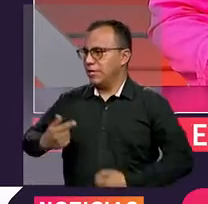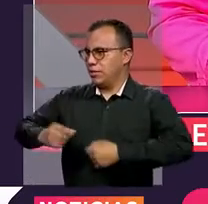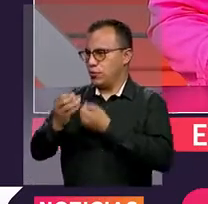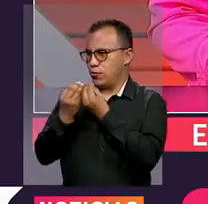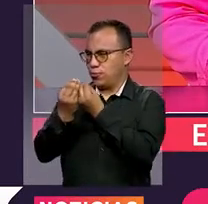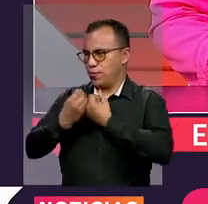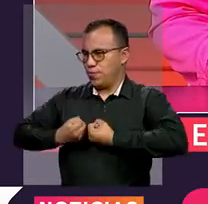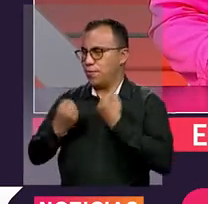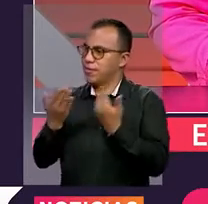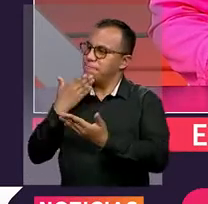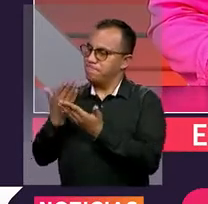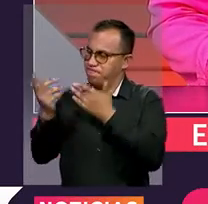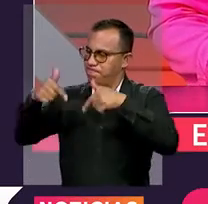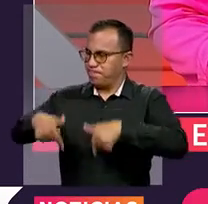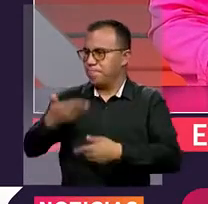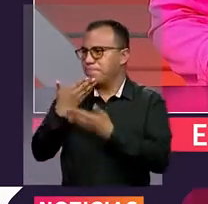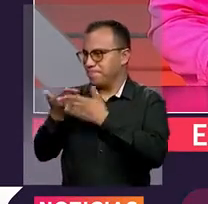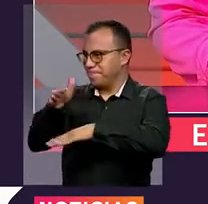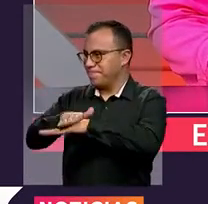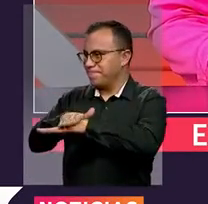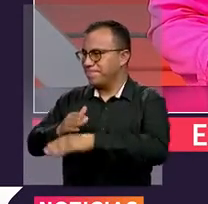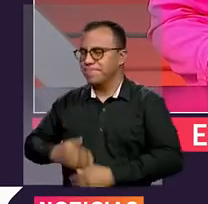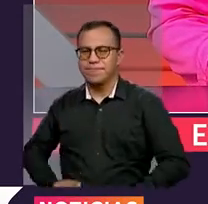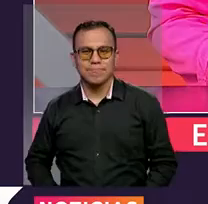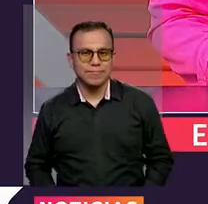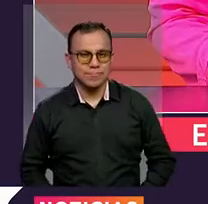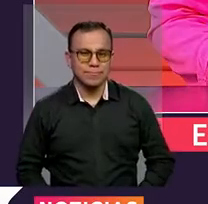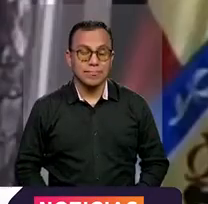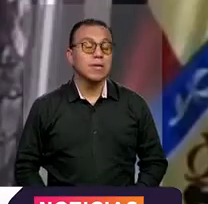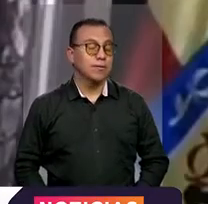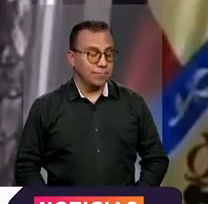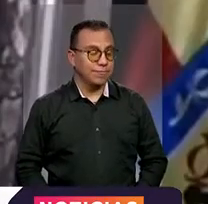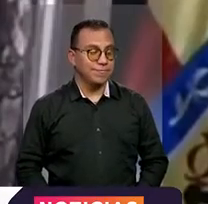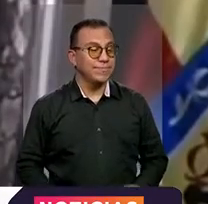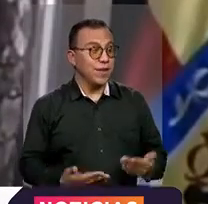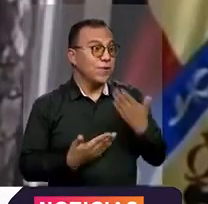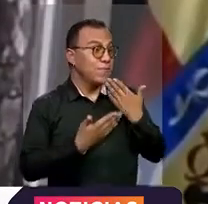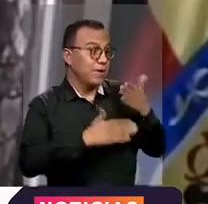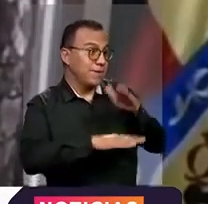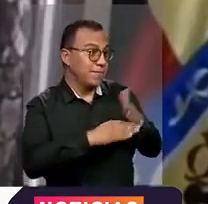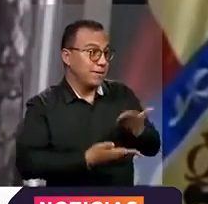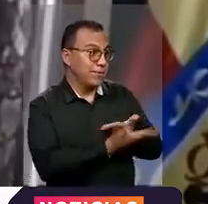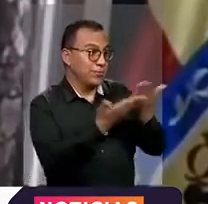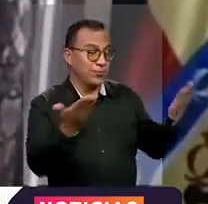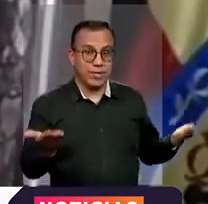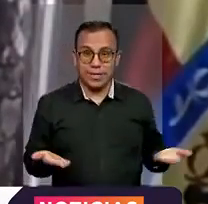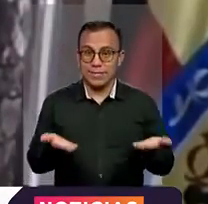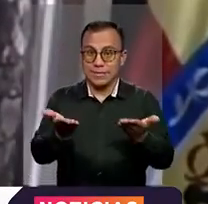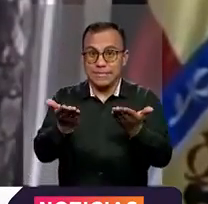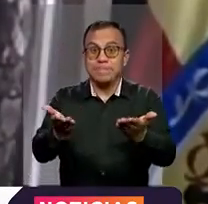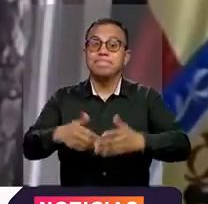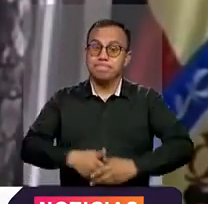Bogotá, gracias por acompañarnos, feliz tarde. Muy, muy feliz tarde para ustedes y ojalá podamos dar las